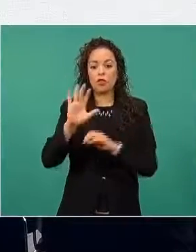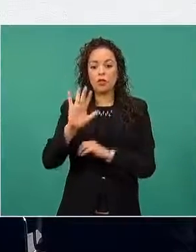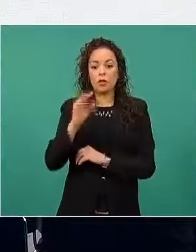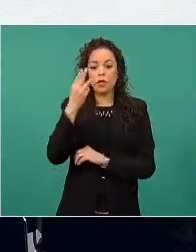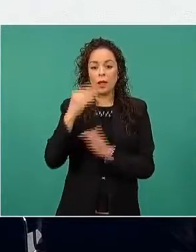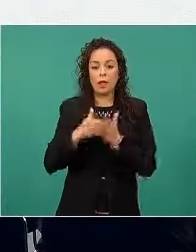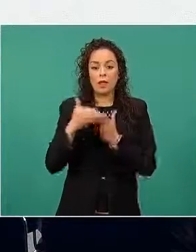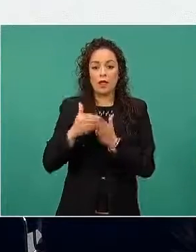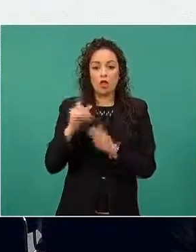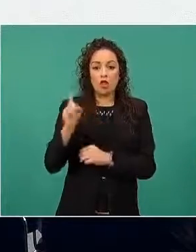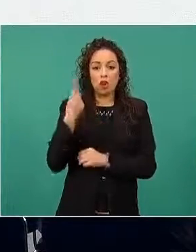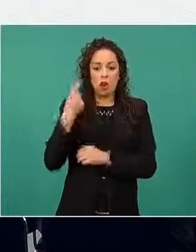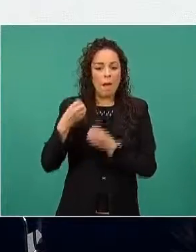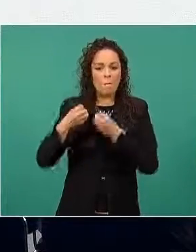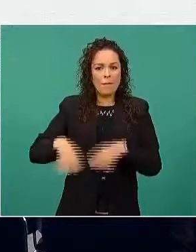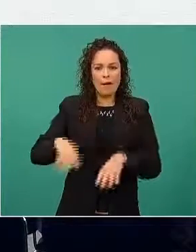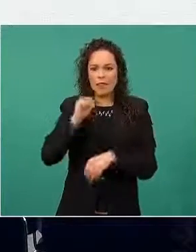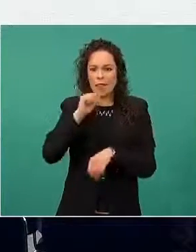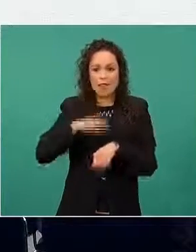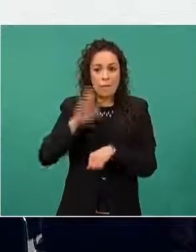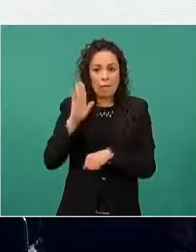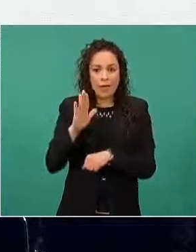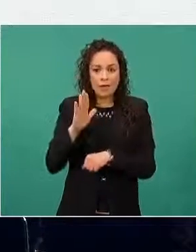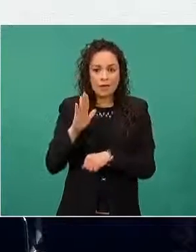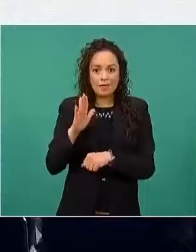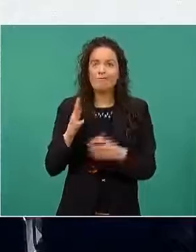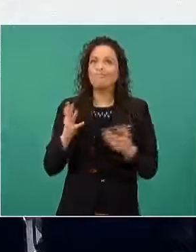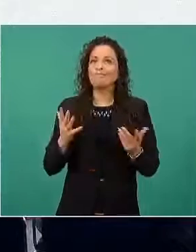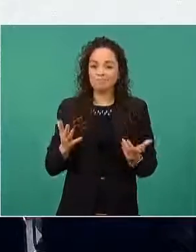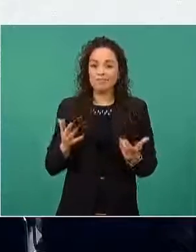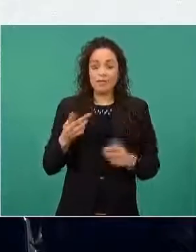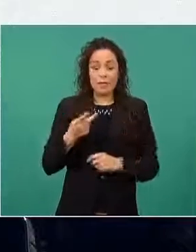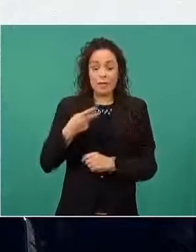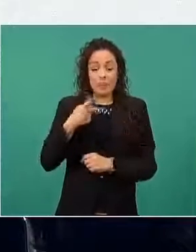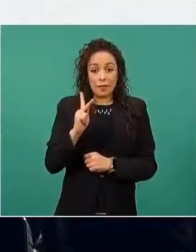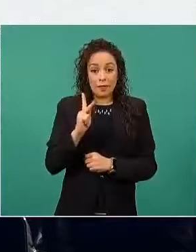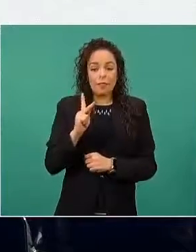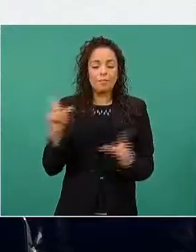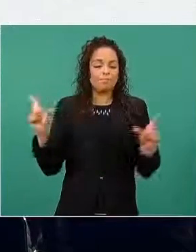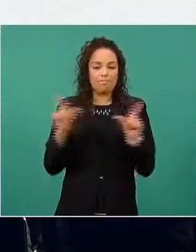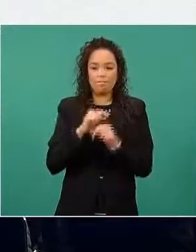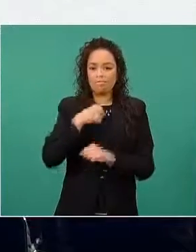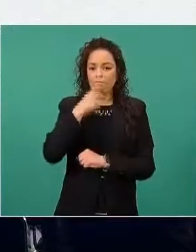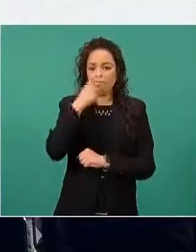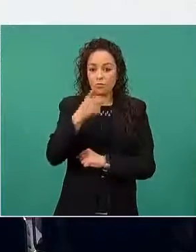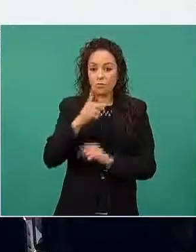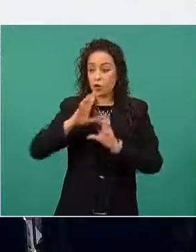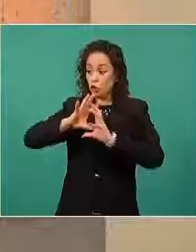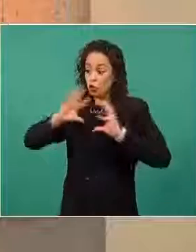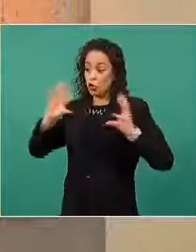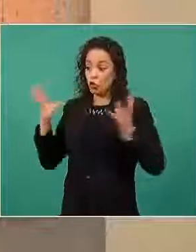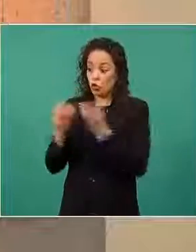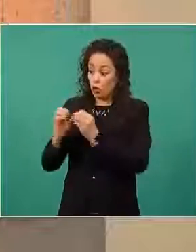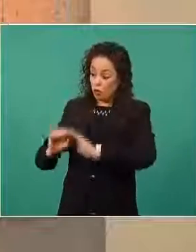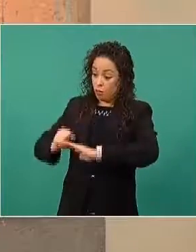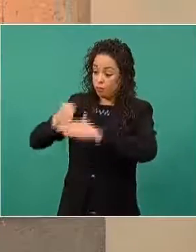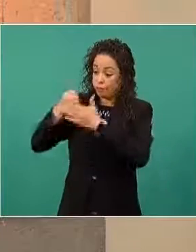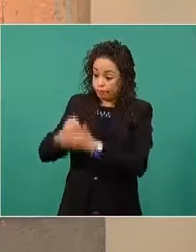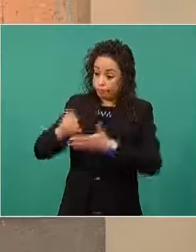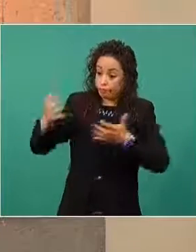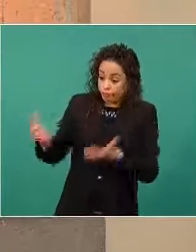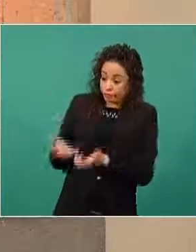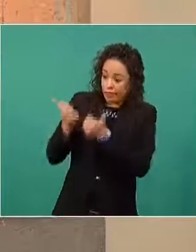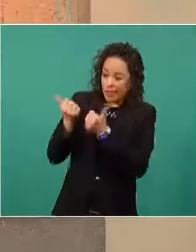dólares. La conclusión es de que no vamos a alcanzar a recuperar el total de lo que se invirtió, pero sí la gran